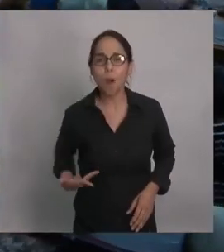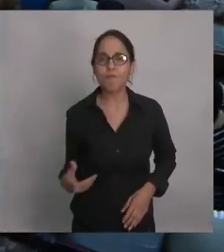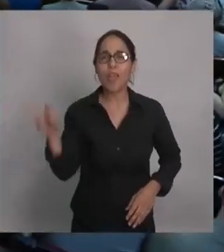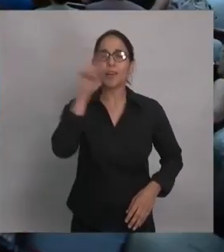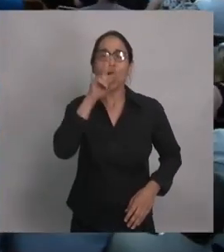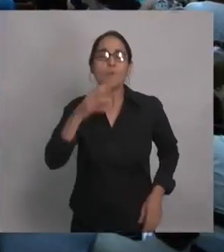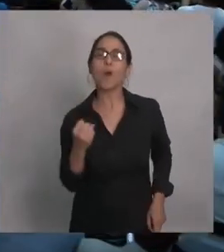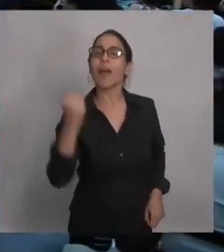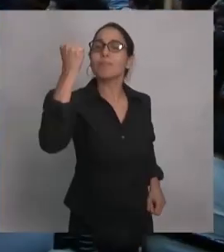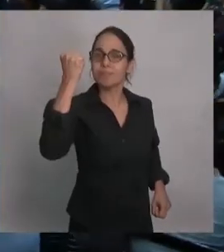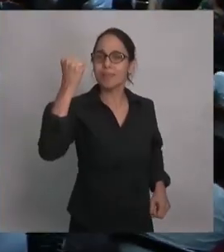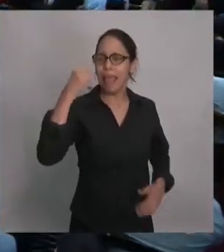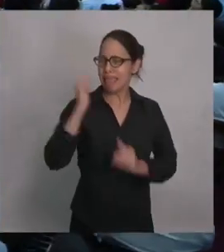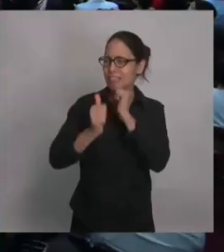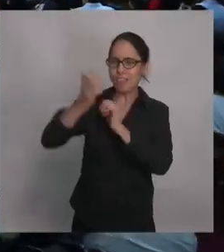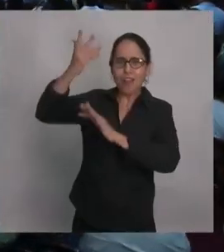historia del país.